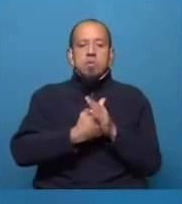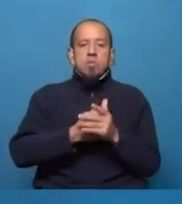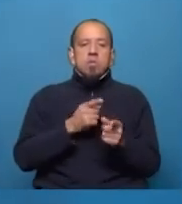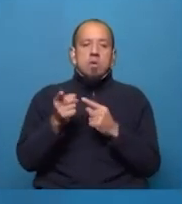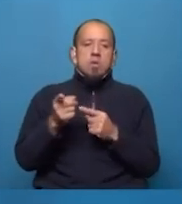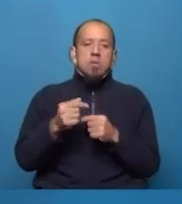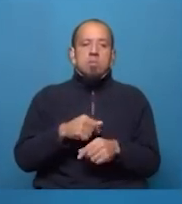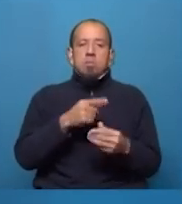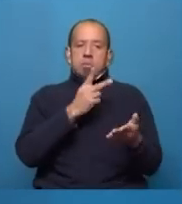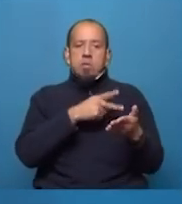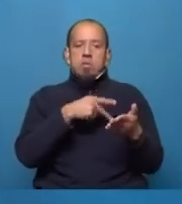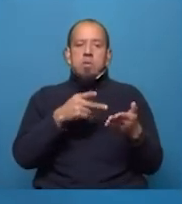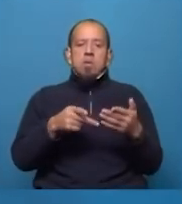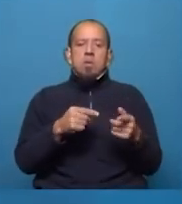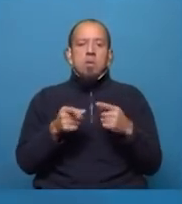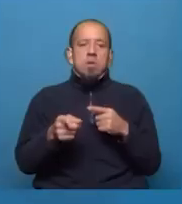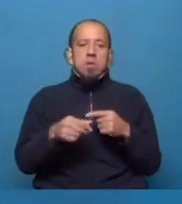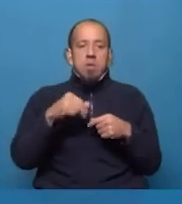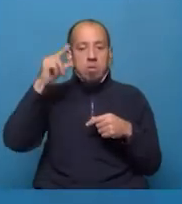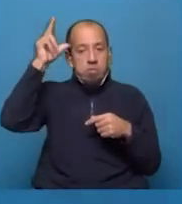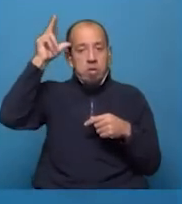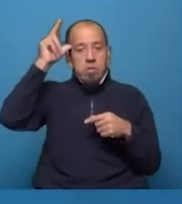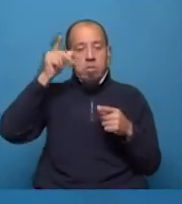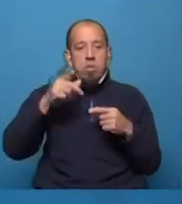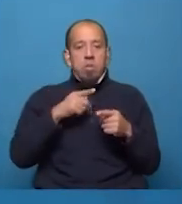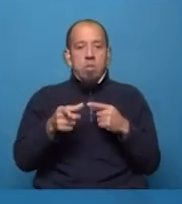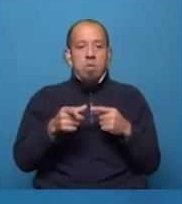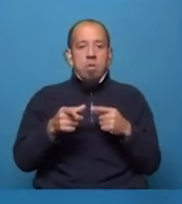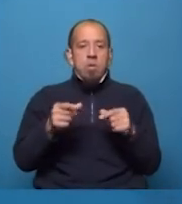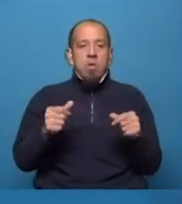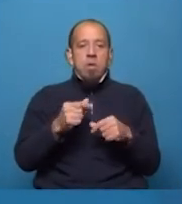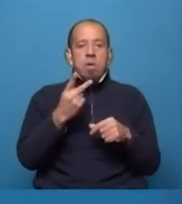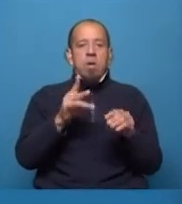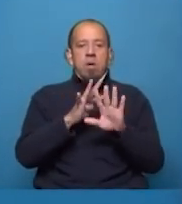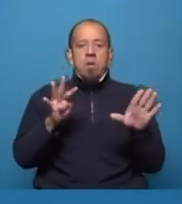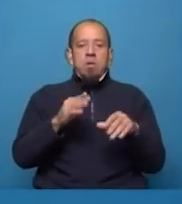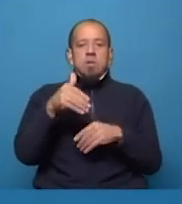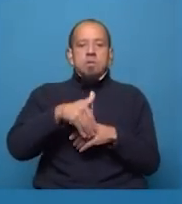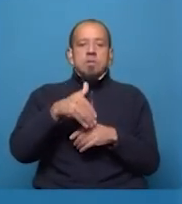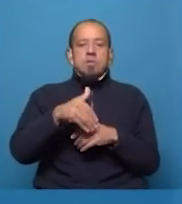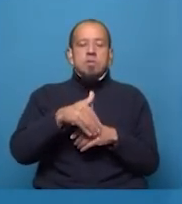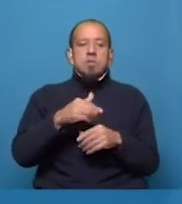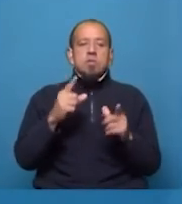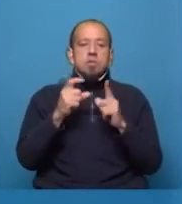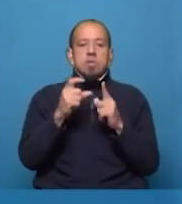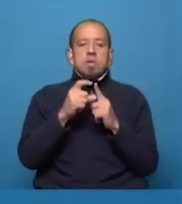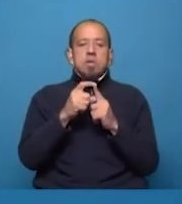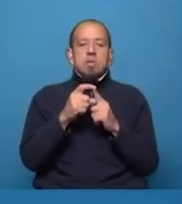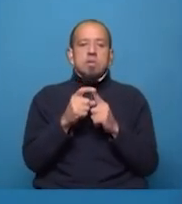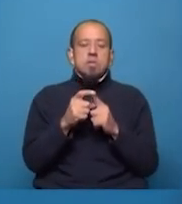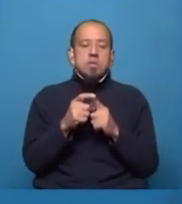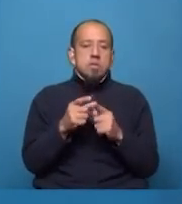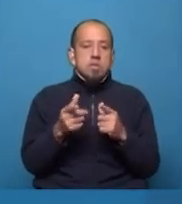para planificarlas y bueno y solo en Perú movió 29 millones de dólares de coimas para ganar